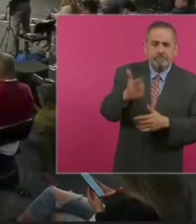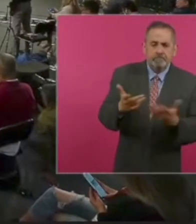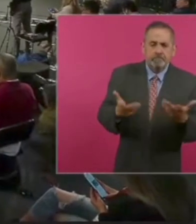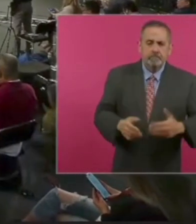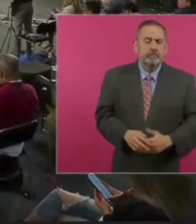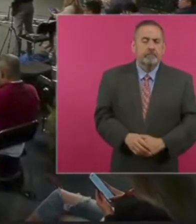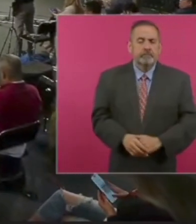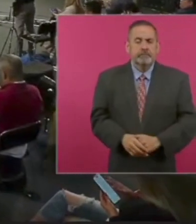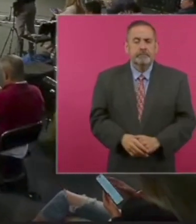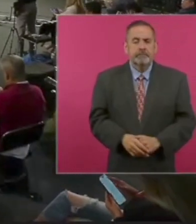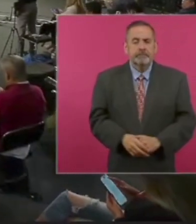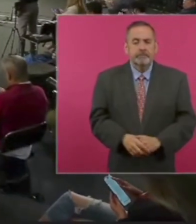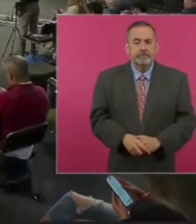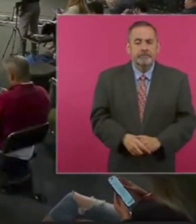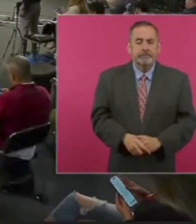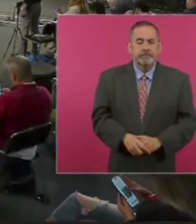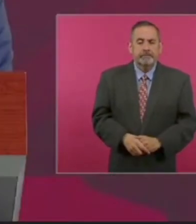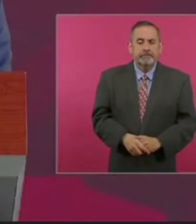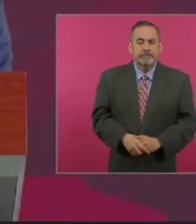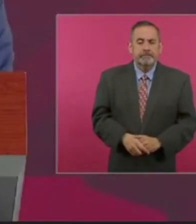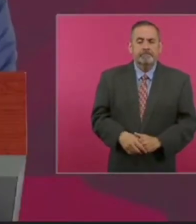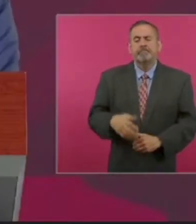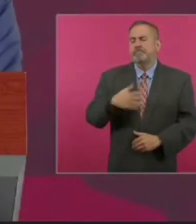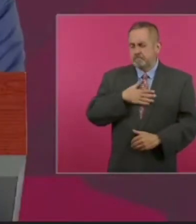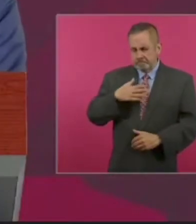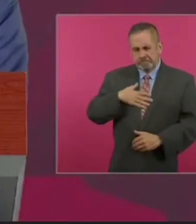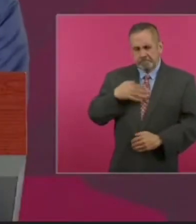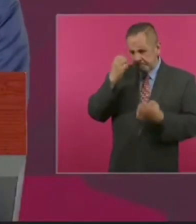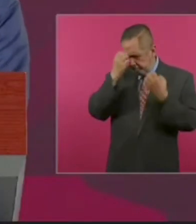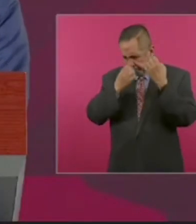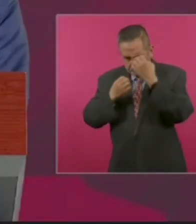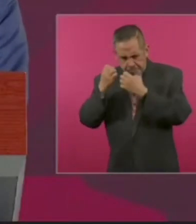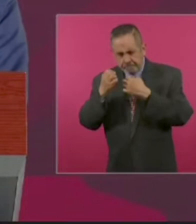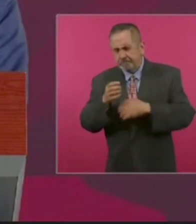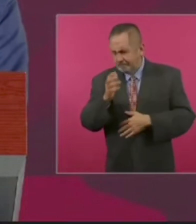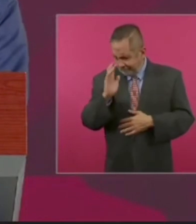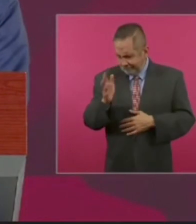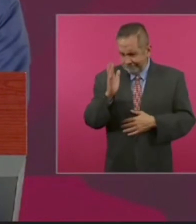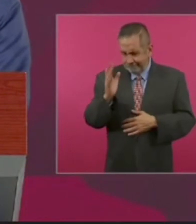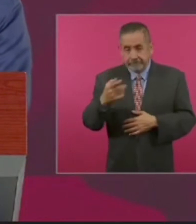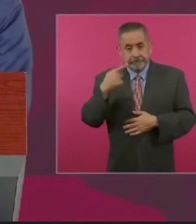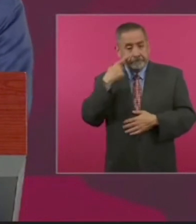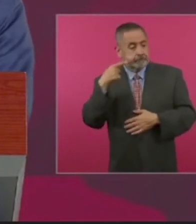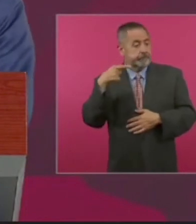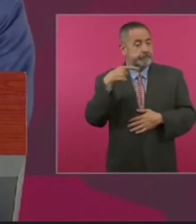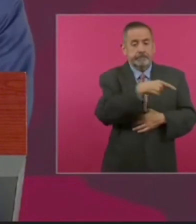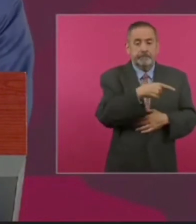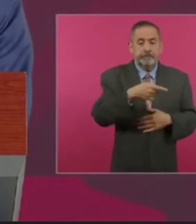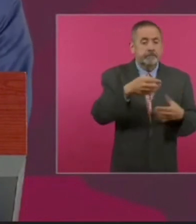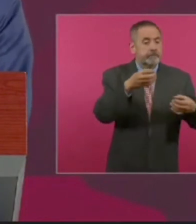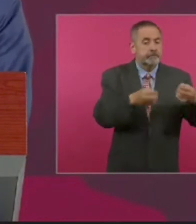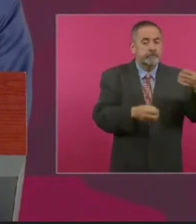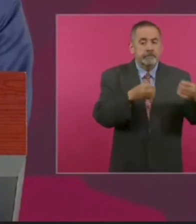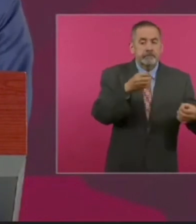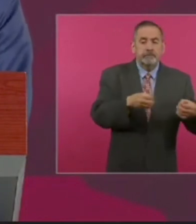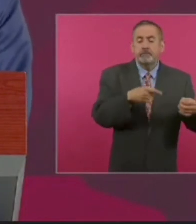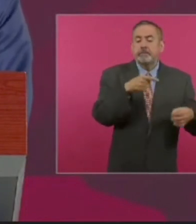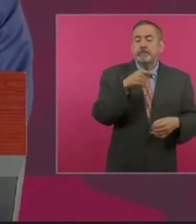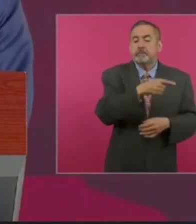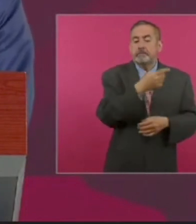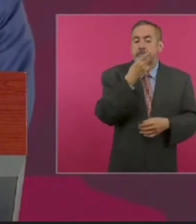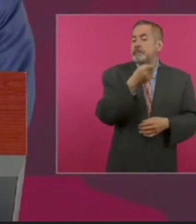Lo estamos revisando. Ahora que el juez accedió a que